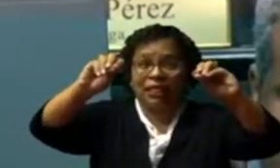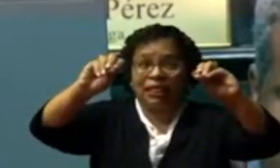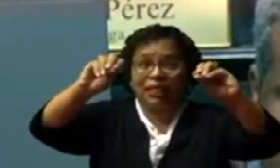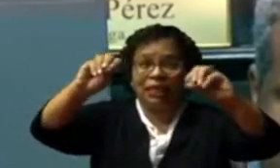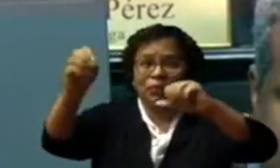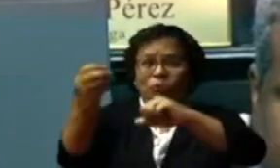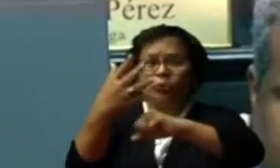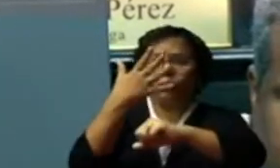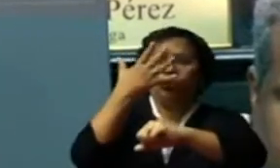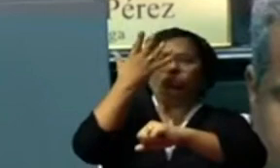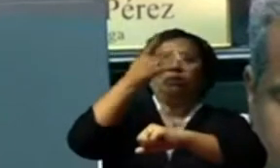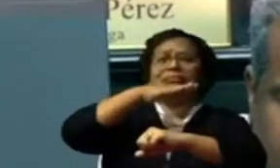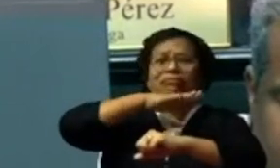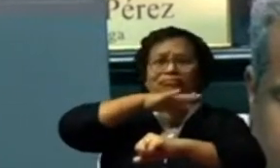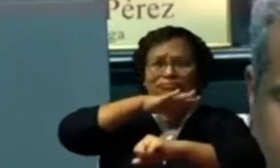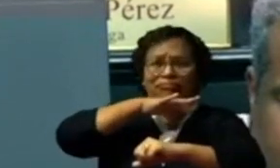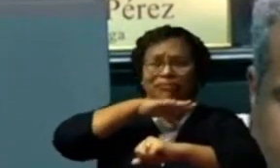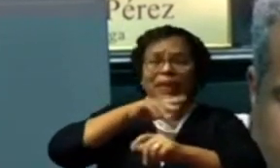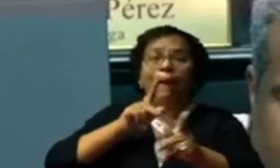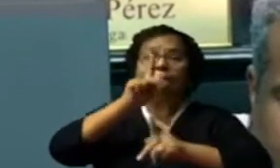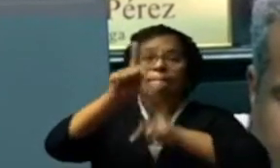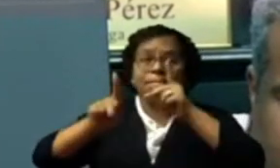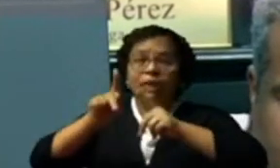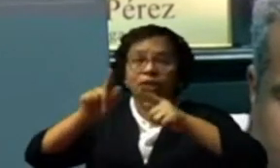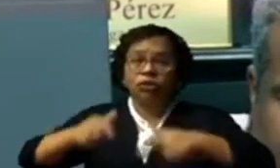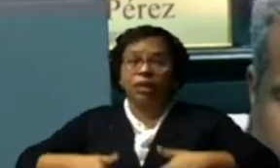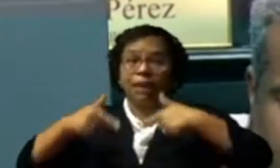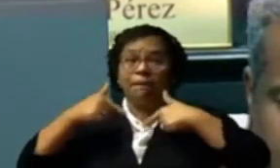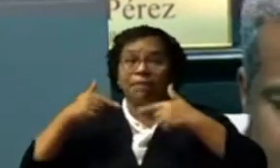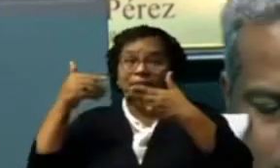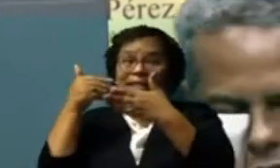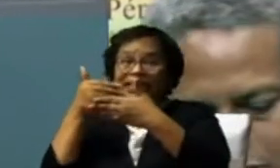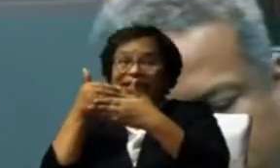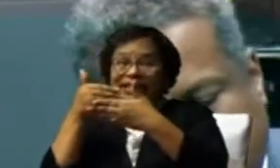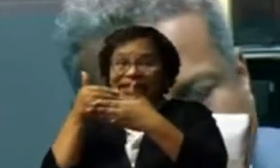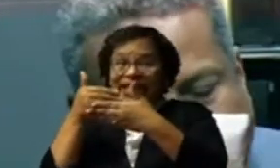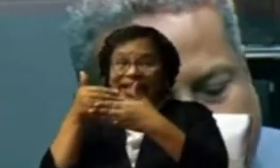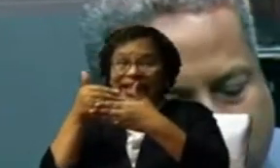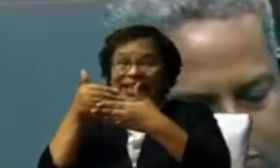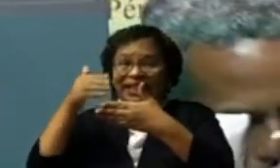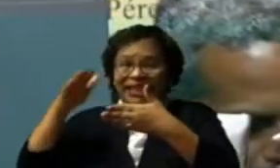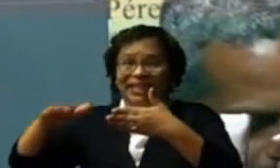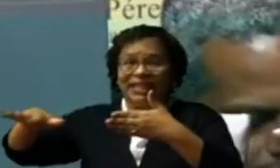viven alrededor de este mercado público. Ese mercado fue